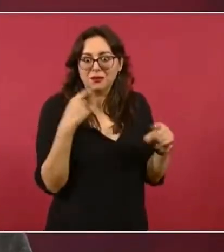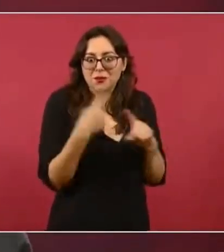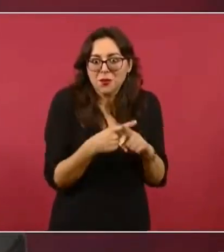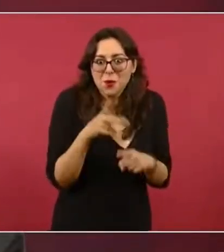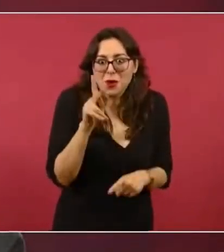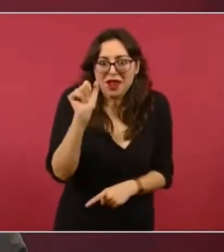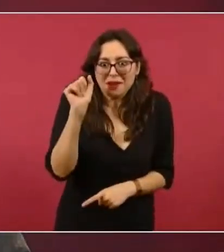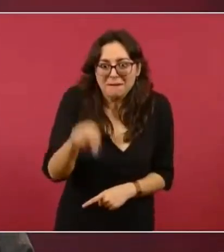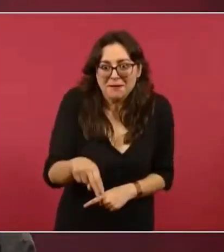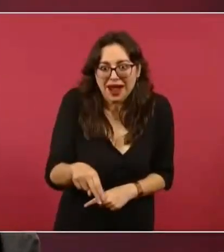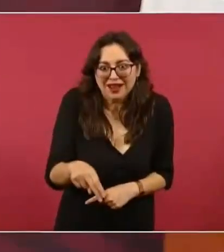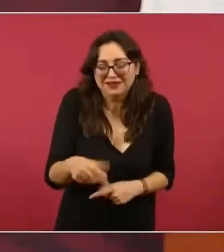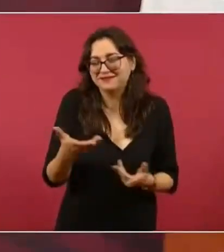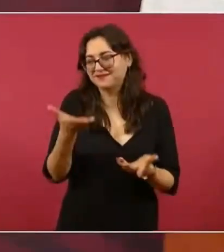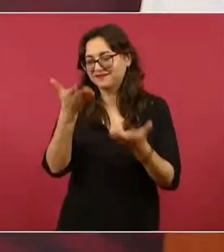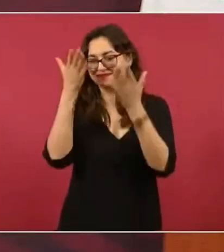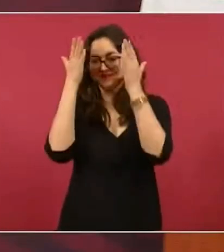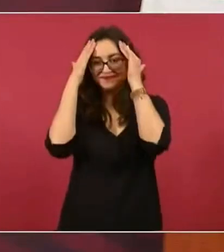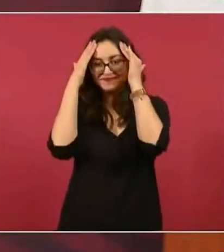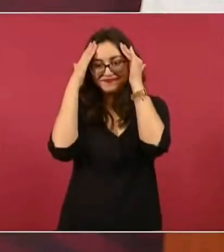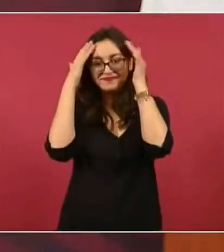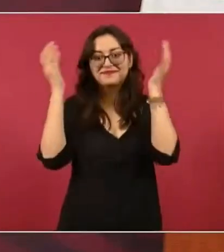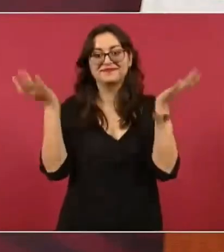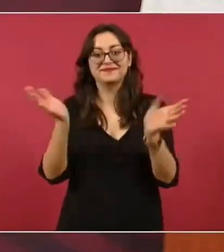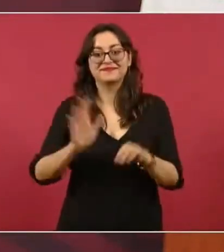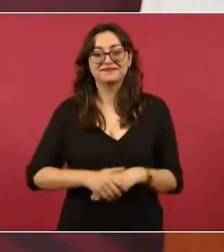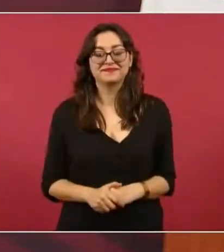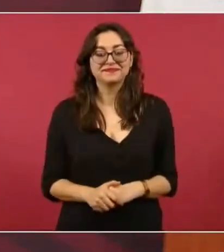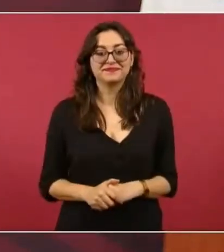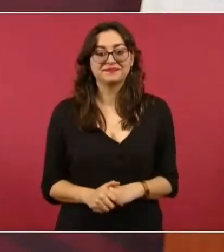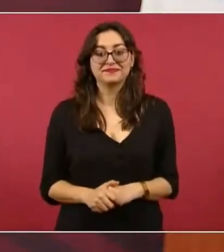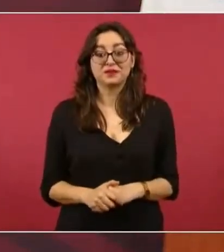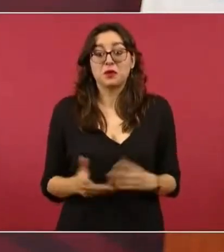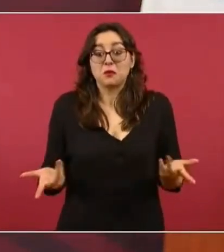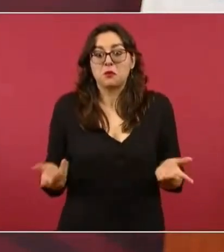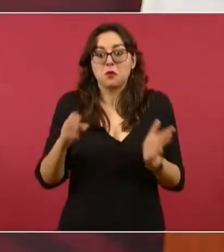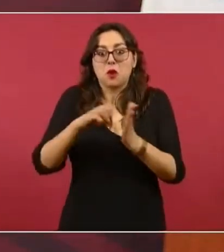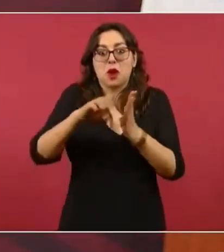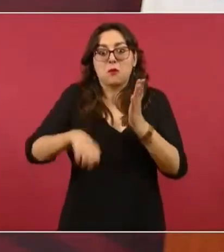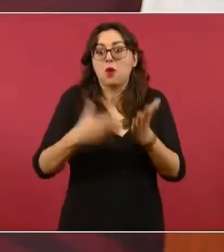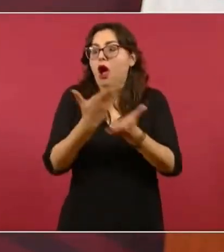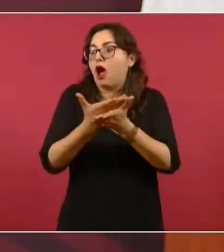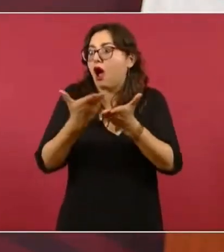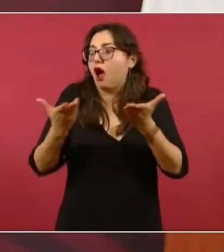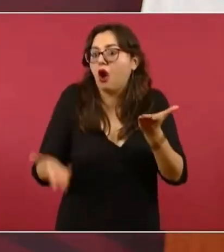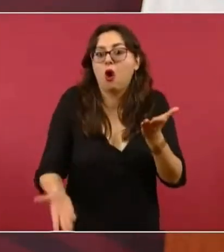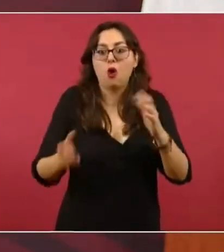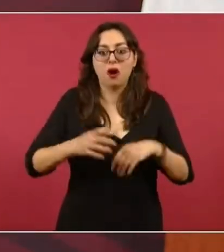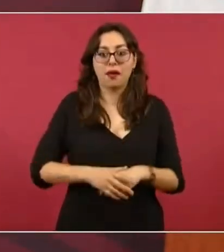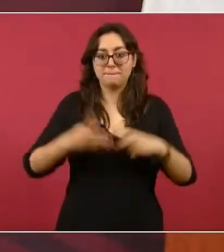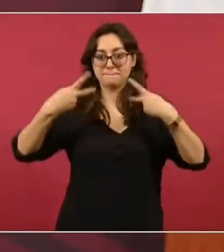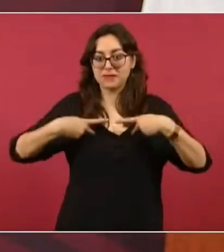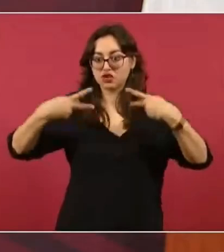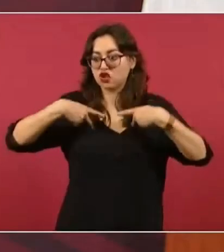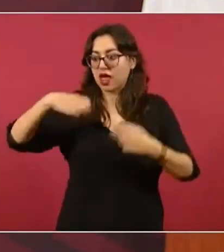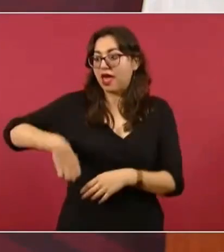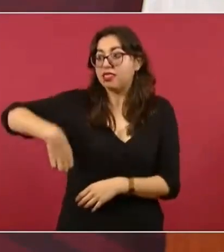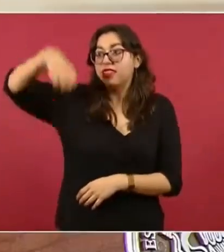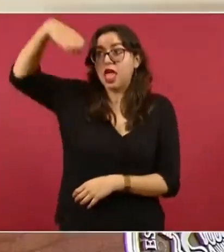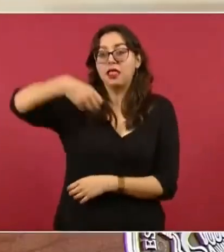cuando se decide que se convierte en un derecho la pensión a los adultos mayores, el PAN vota en